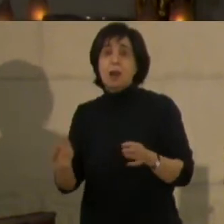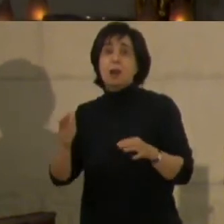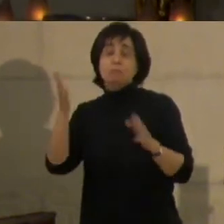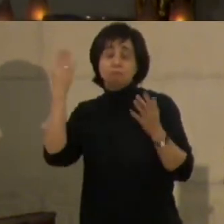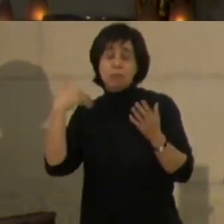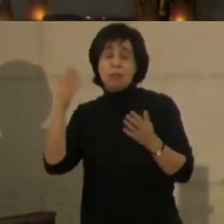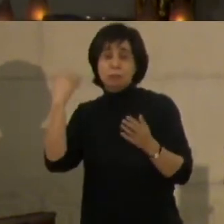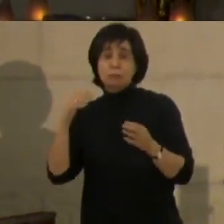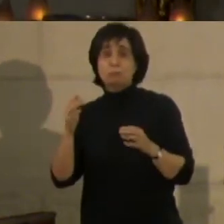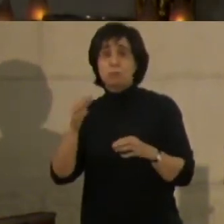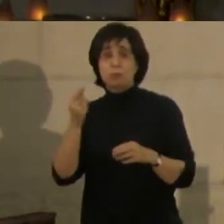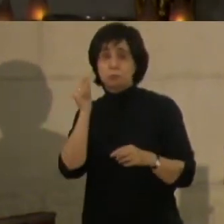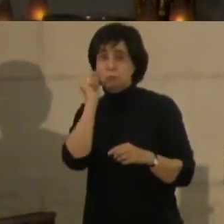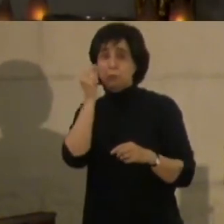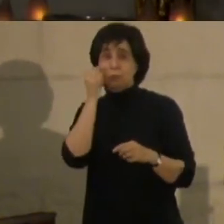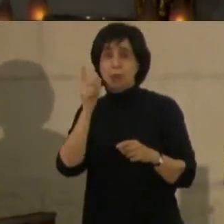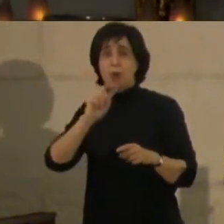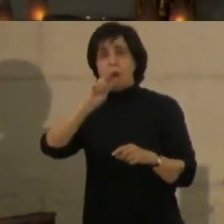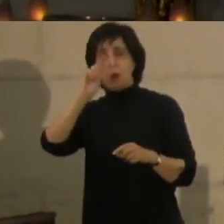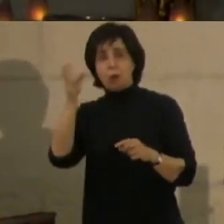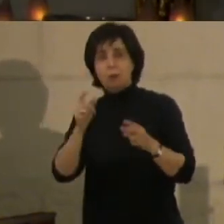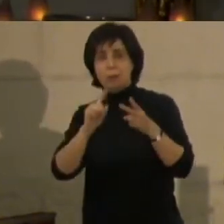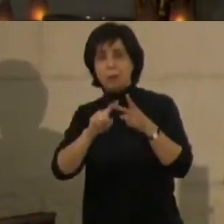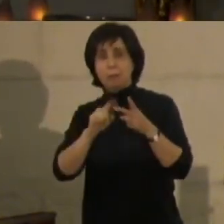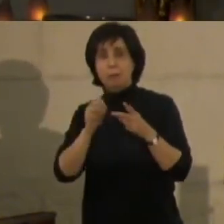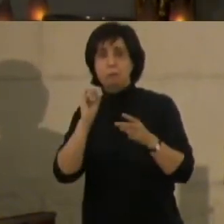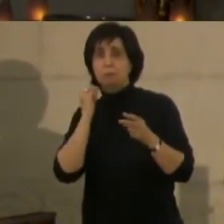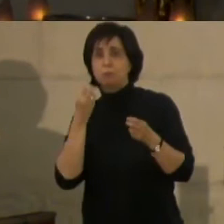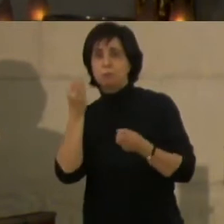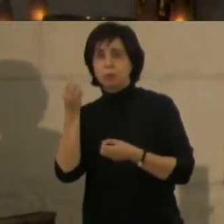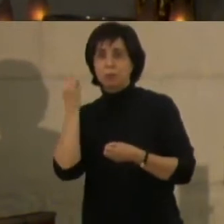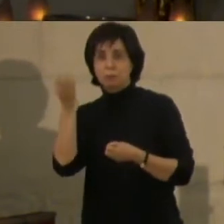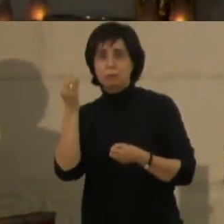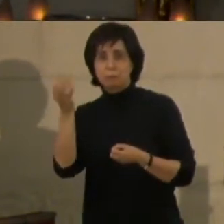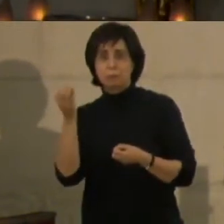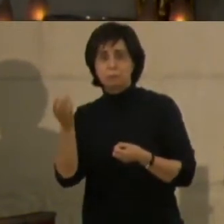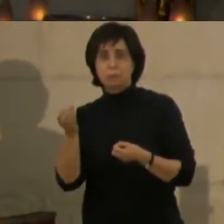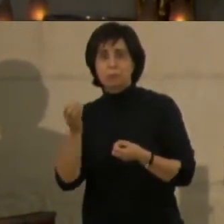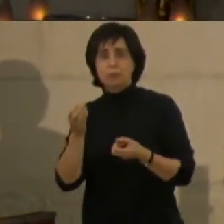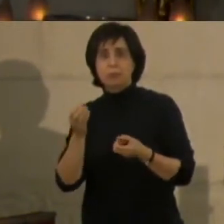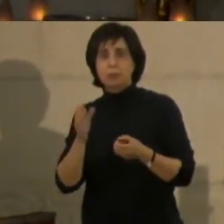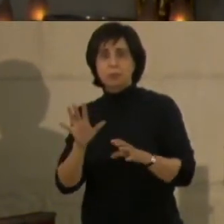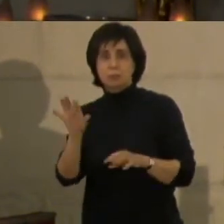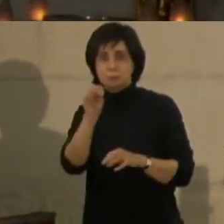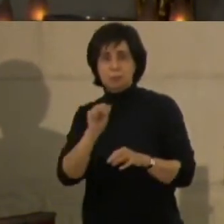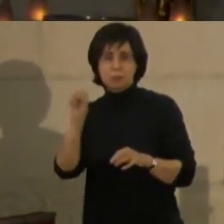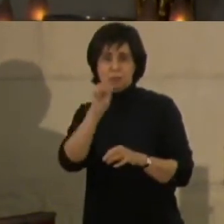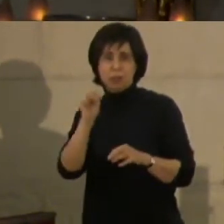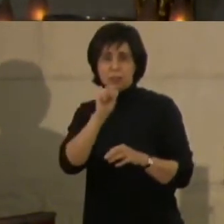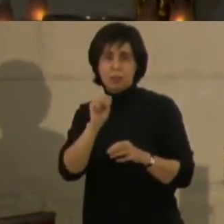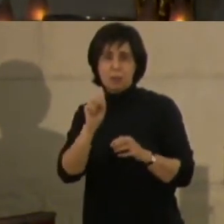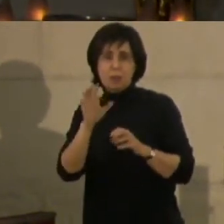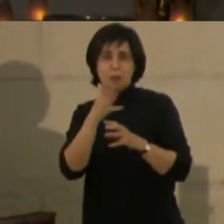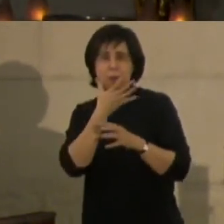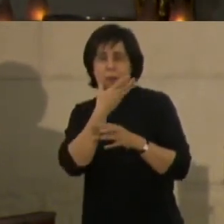descubierto. En segundo lugar, otra palabra, proclamo. Ha sido preciosa, de una